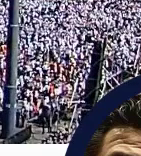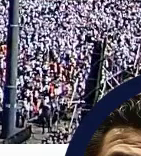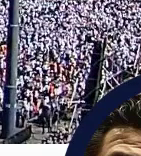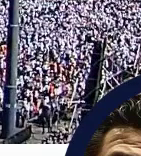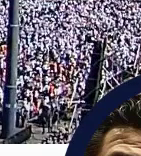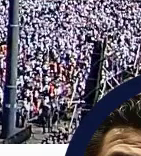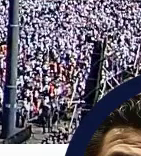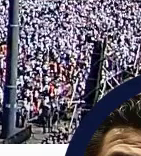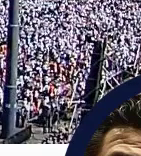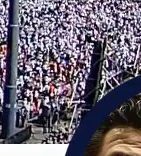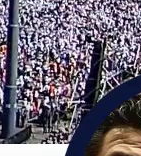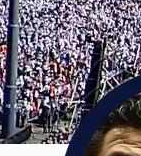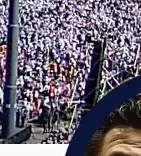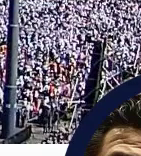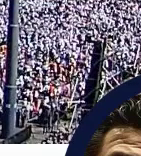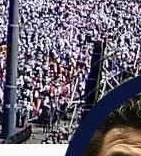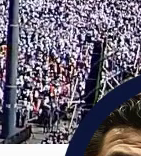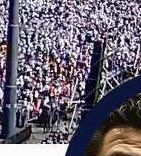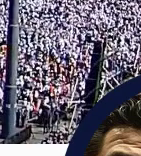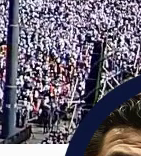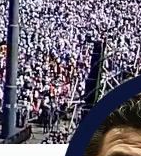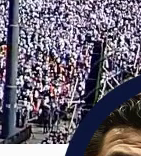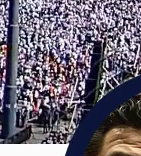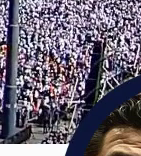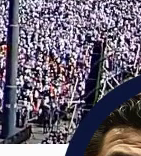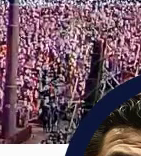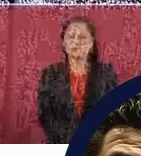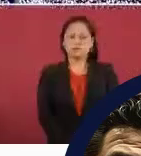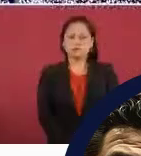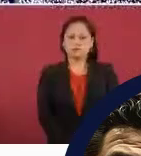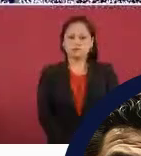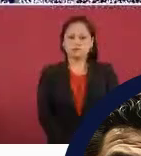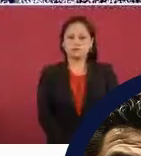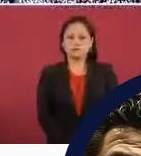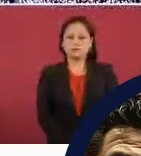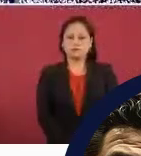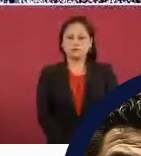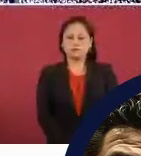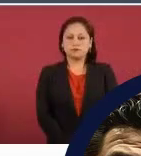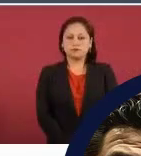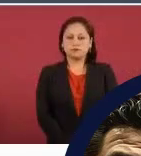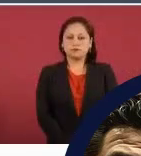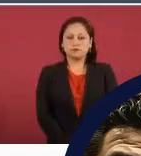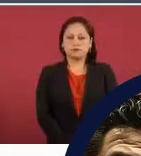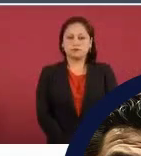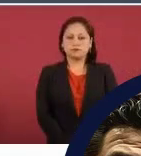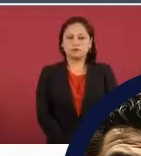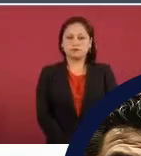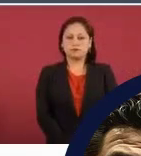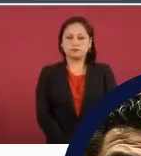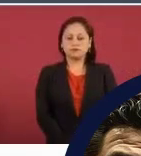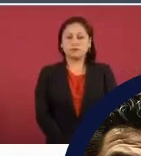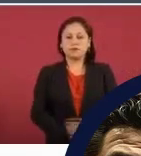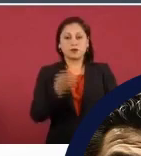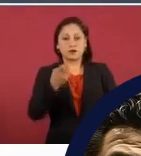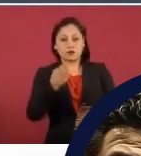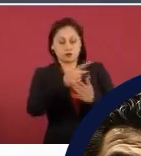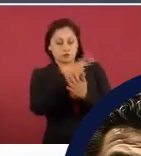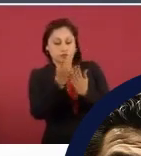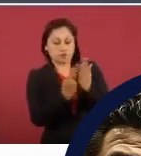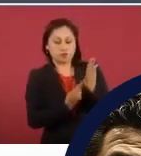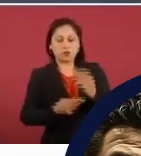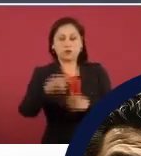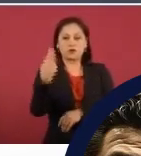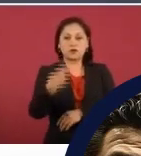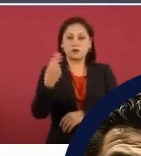para retroceder a los tiempos aciagos de la corrupción de los contratos leoninos de la